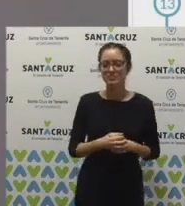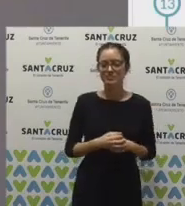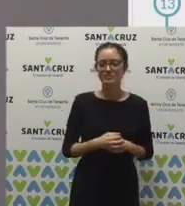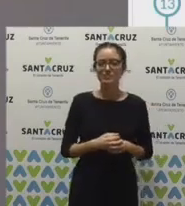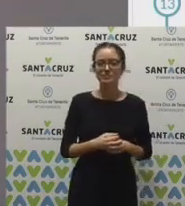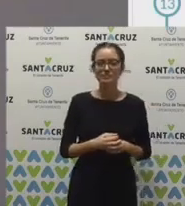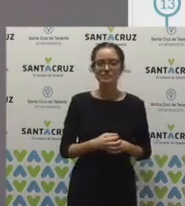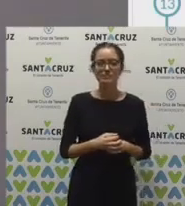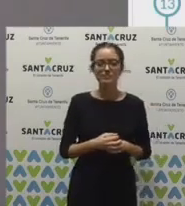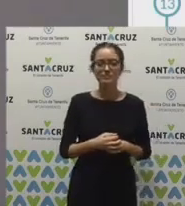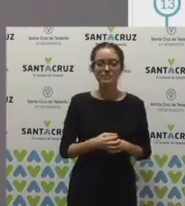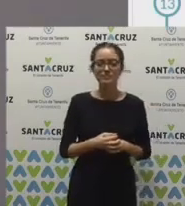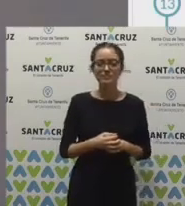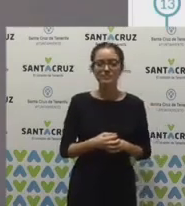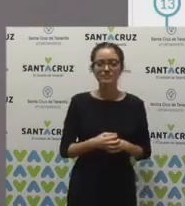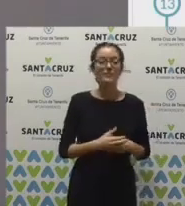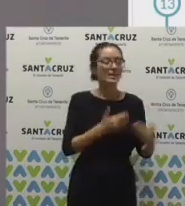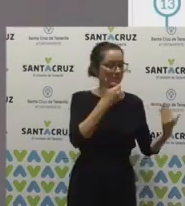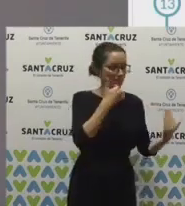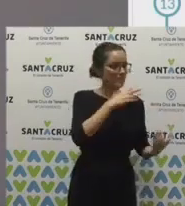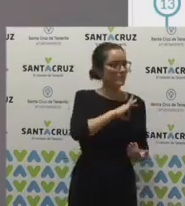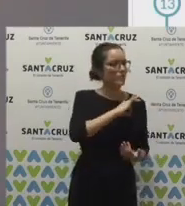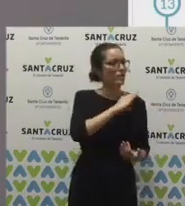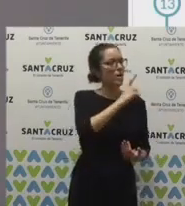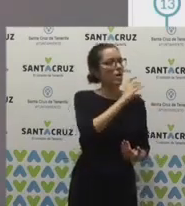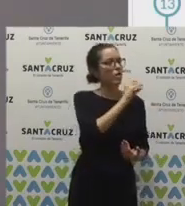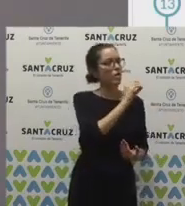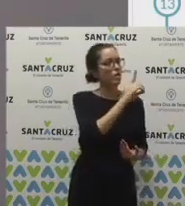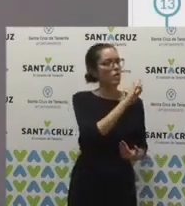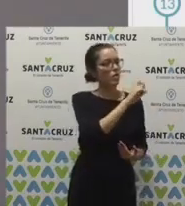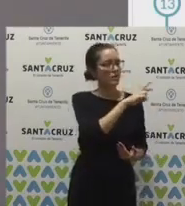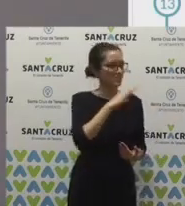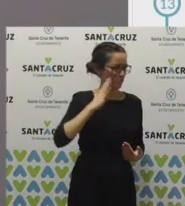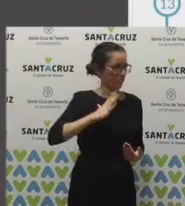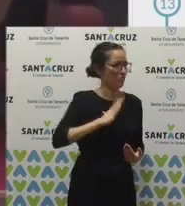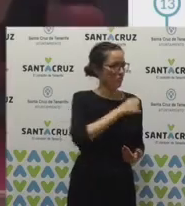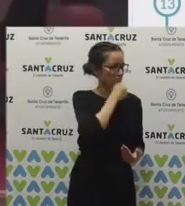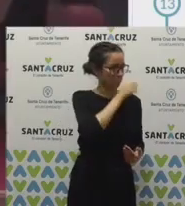si bien recién a dolores la pagué yo esté el micro